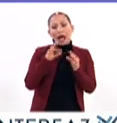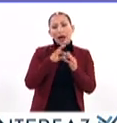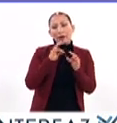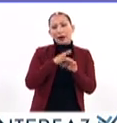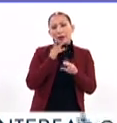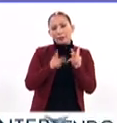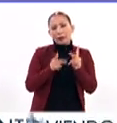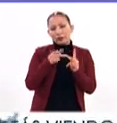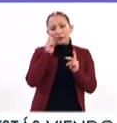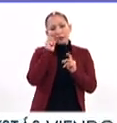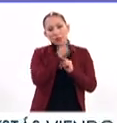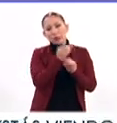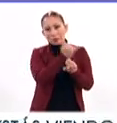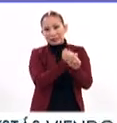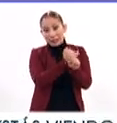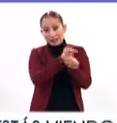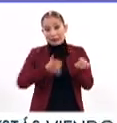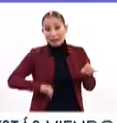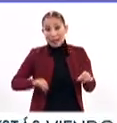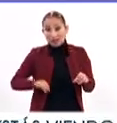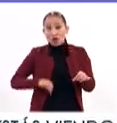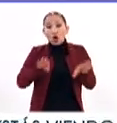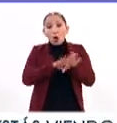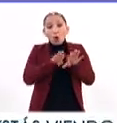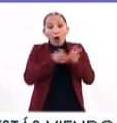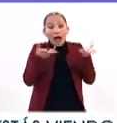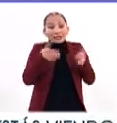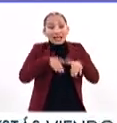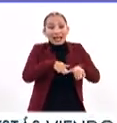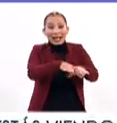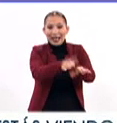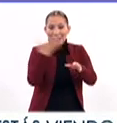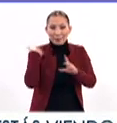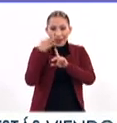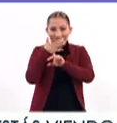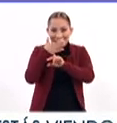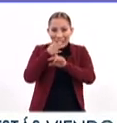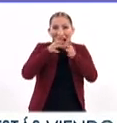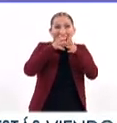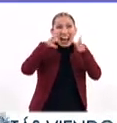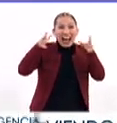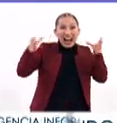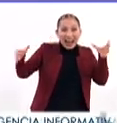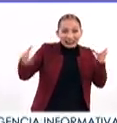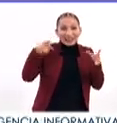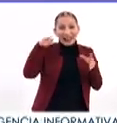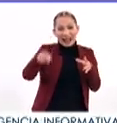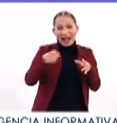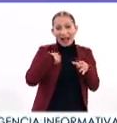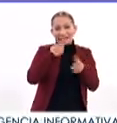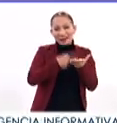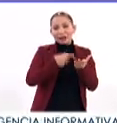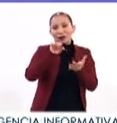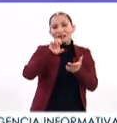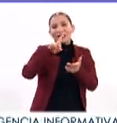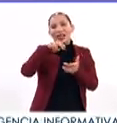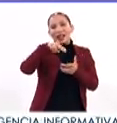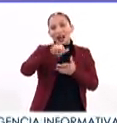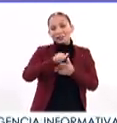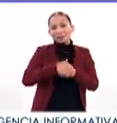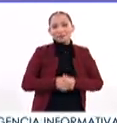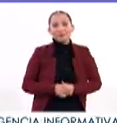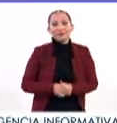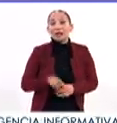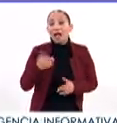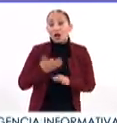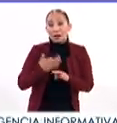un poco, vimos un reportaje interesantísimo de cómo se elaboran las banderas y las banderas monumentales en la Secretaría de la Defensa